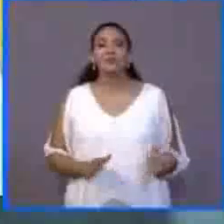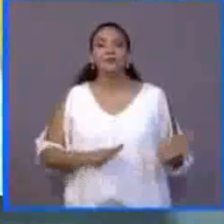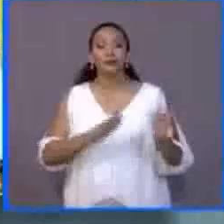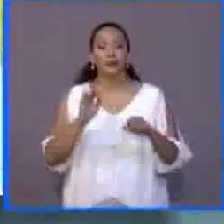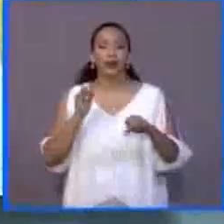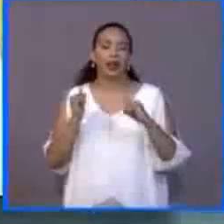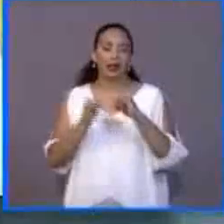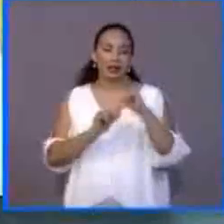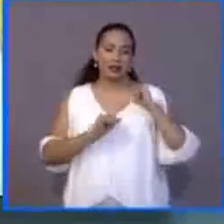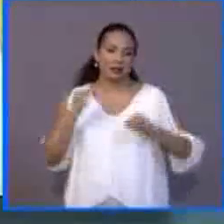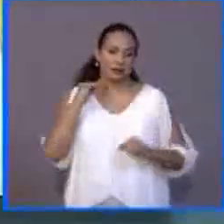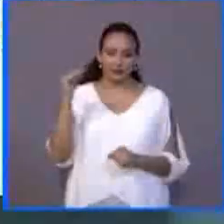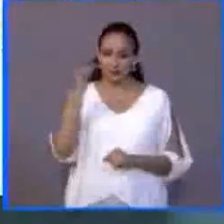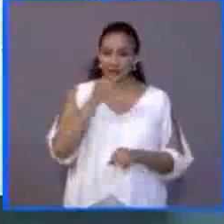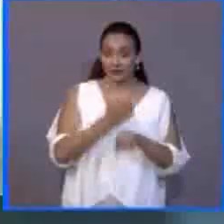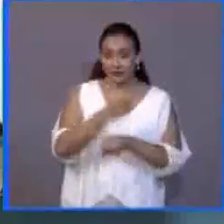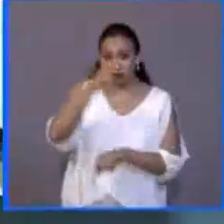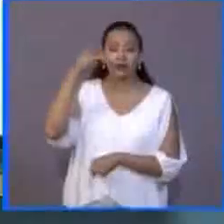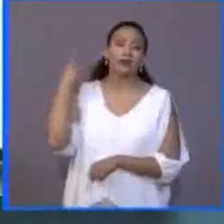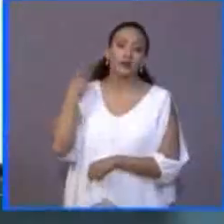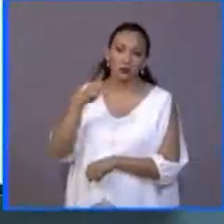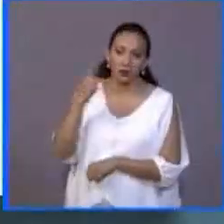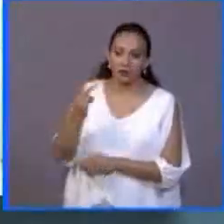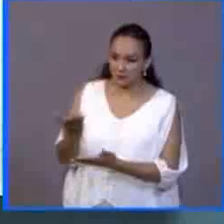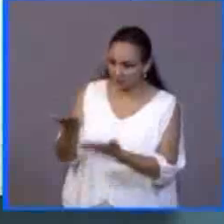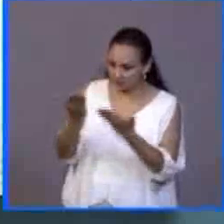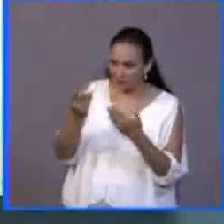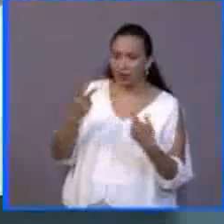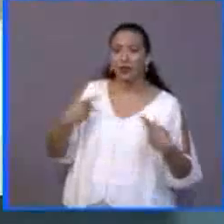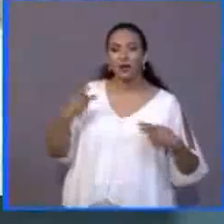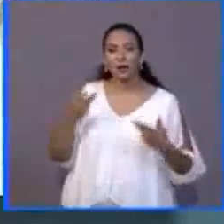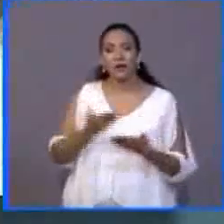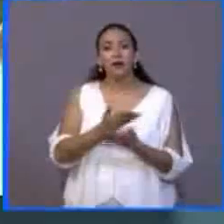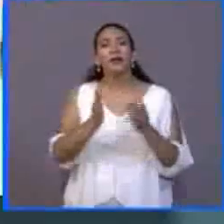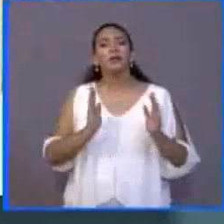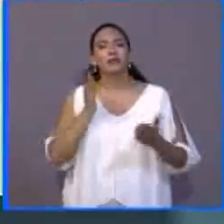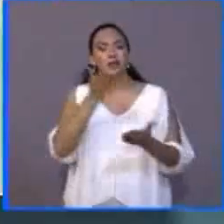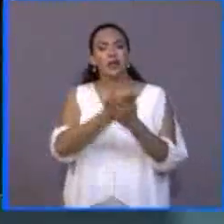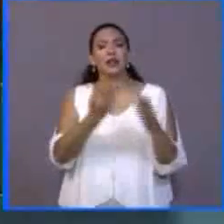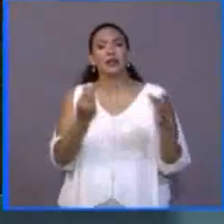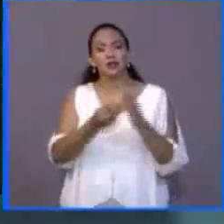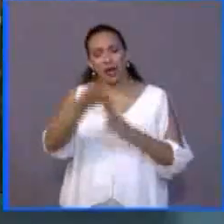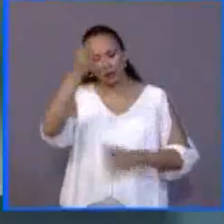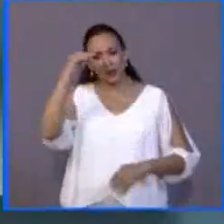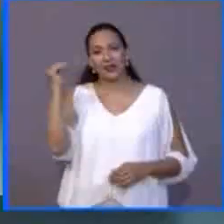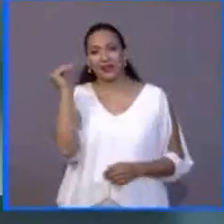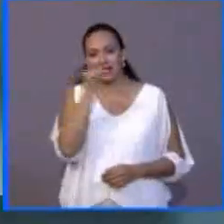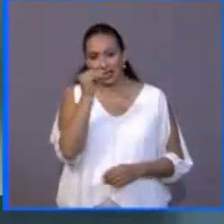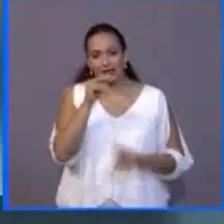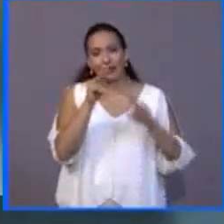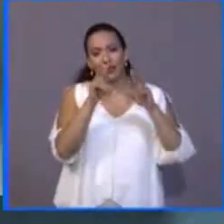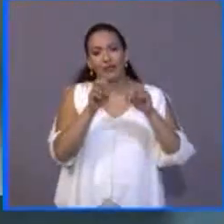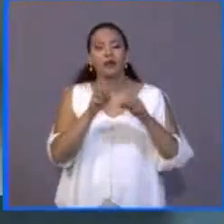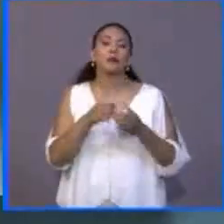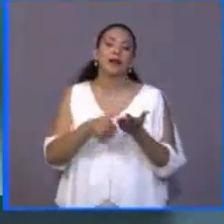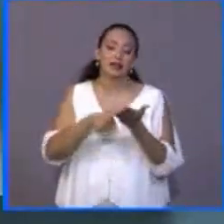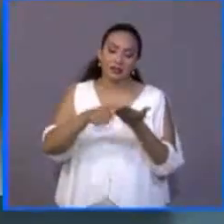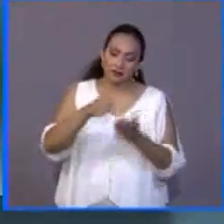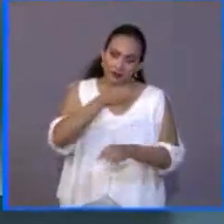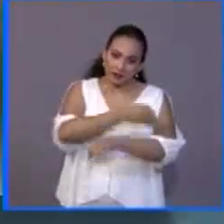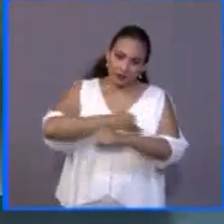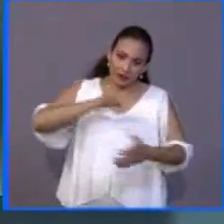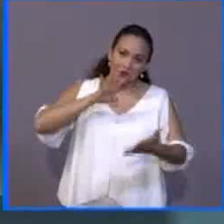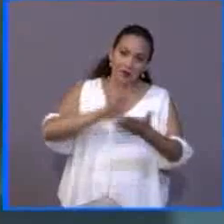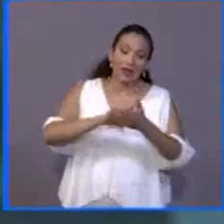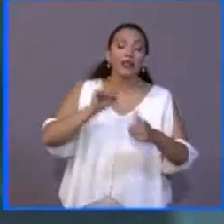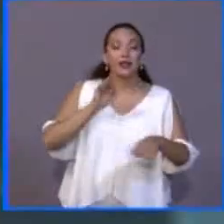La Defensoría Pública del Estado de Puebla invita a los interesados a la jornada de atención jurídica gratuita en materia civil, familiar,